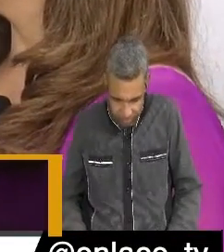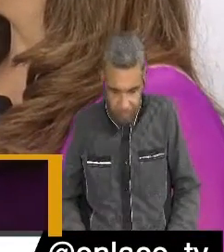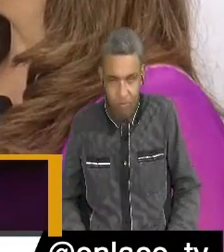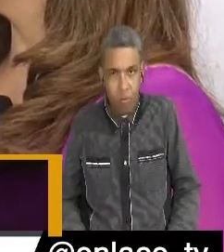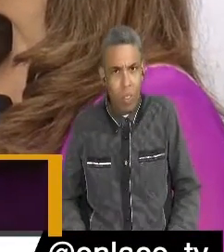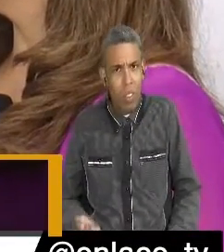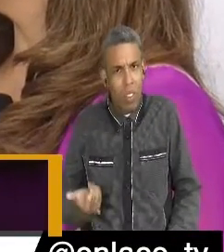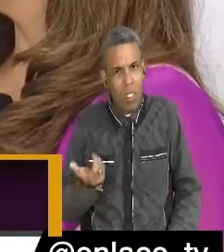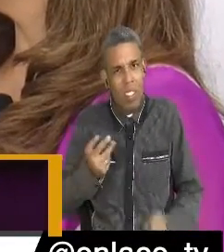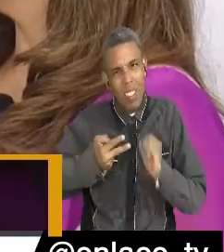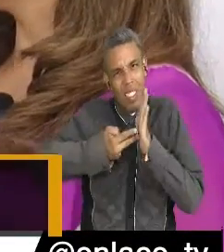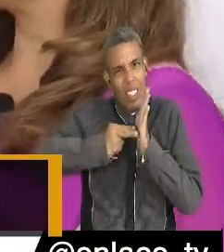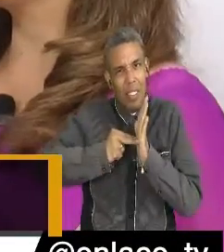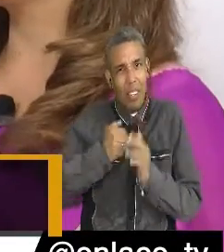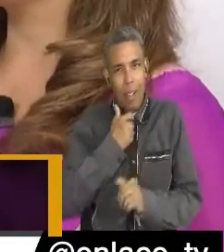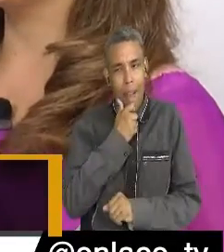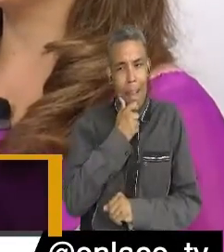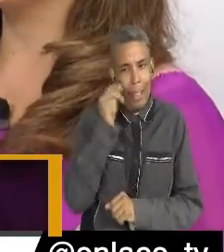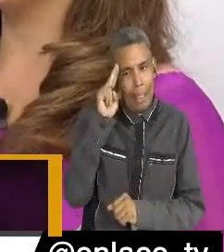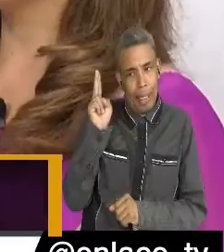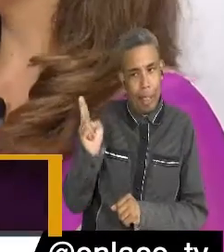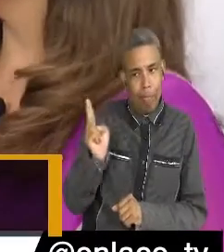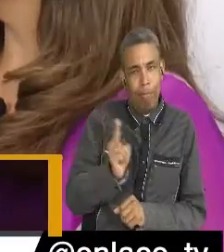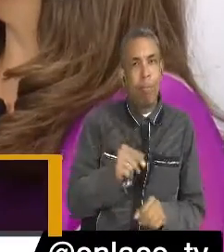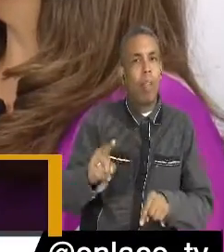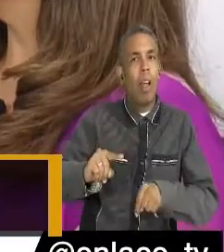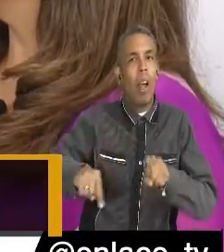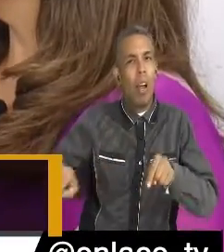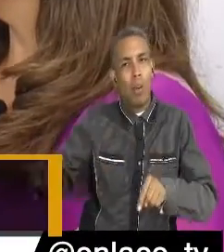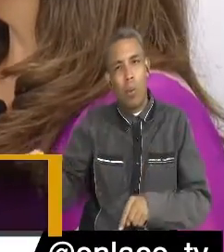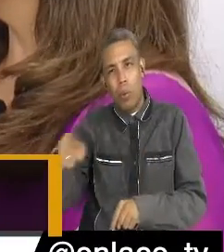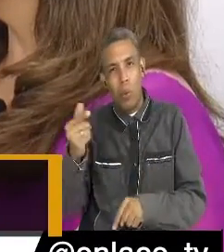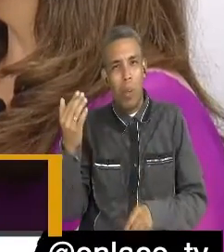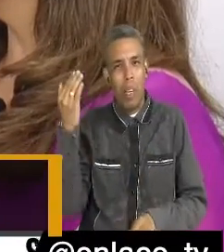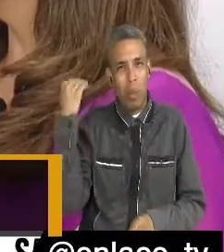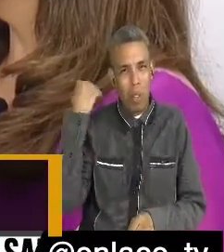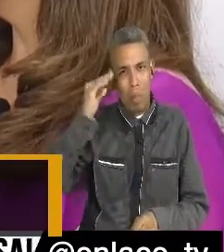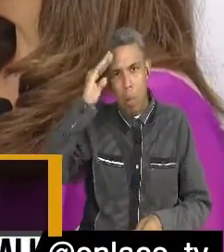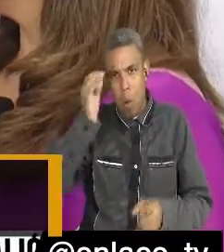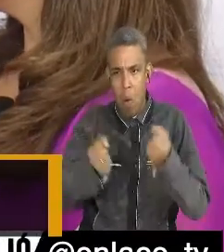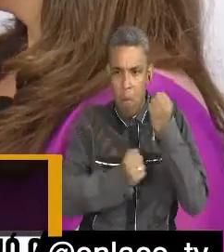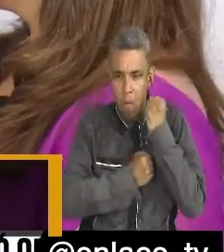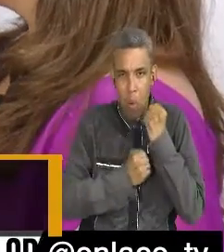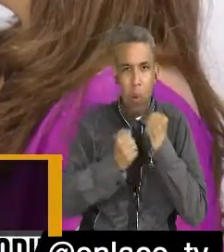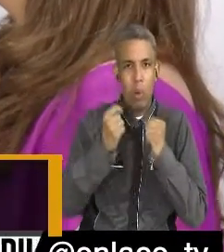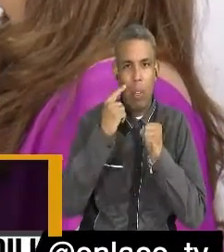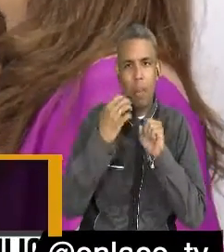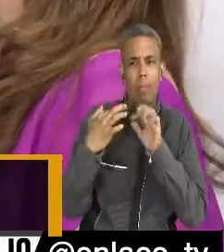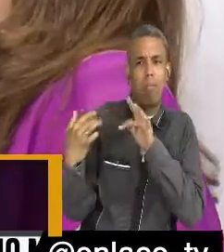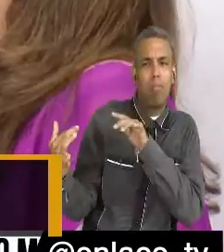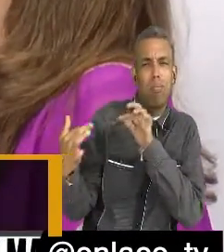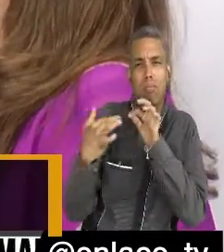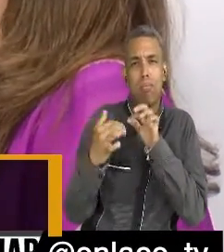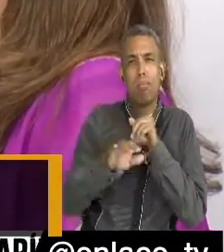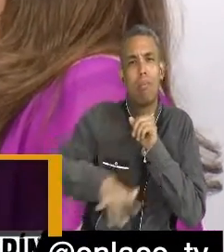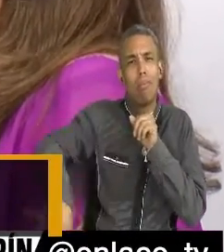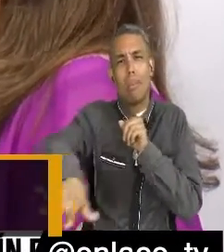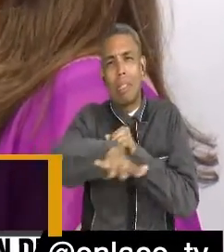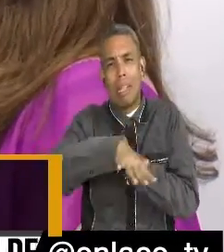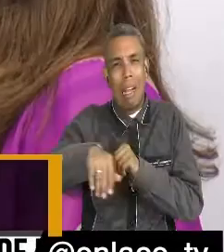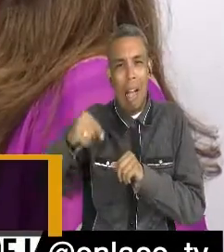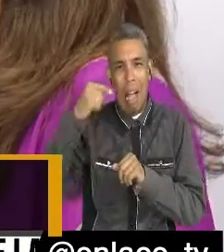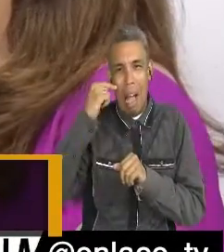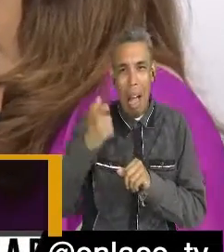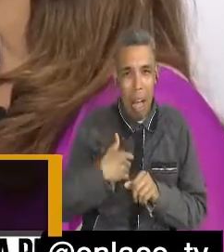extremidad, como sus piernas, sus brazos, a causa de las minas antipersonales. No solo a los miembros del Ejército Nacional, sino también a la gente que no está vinculada